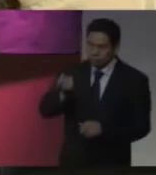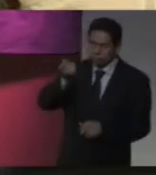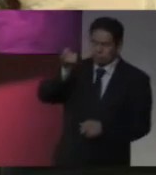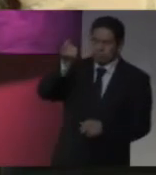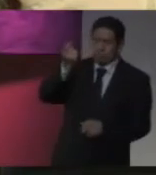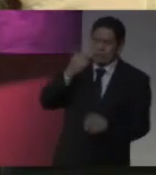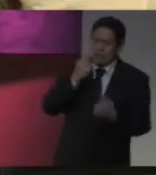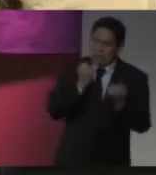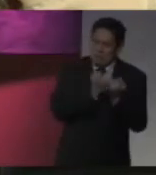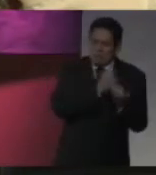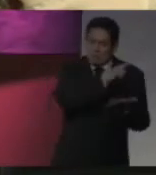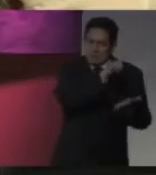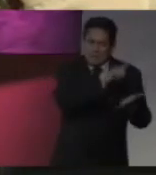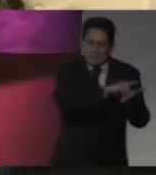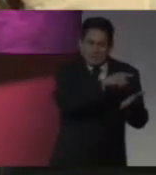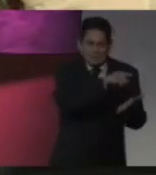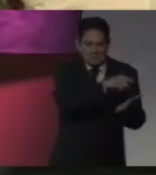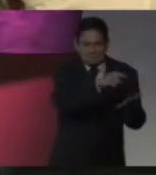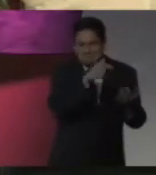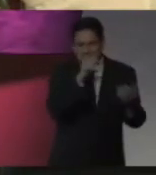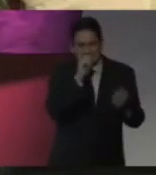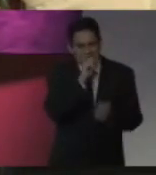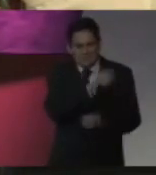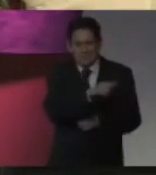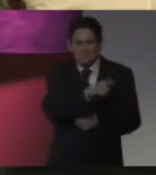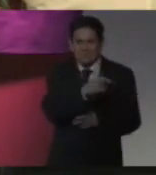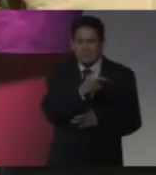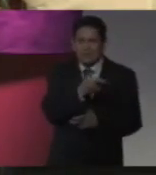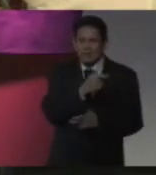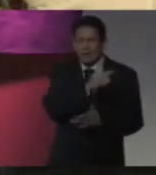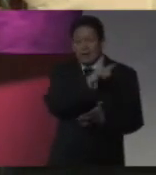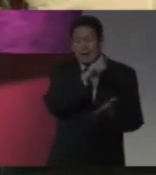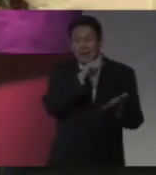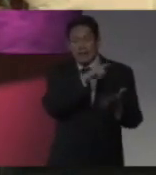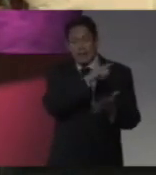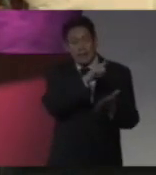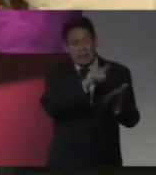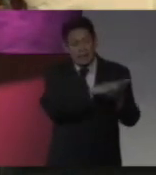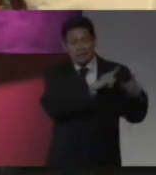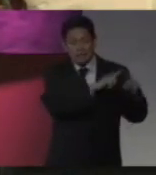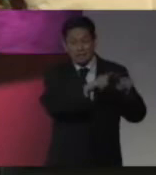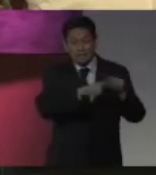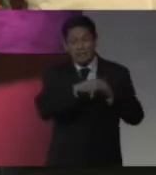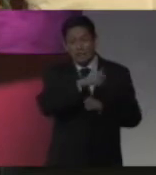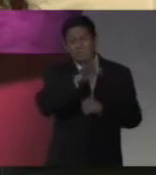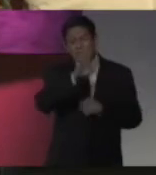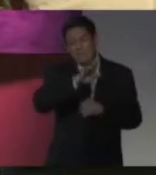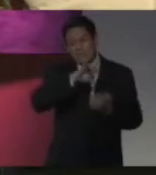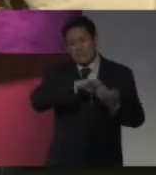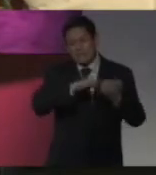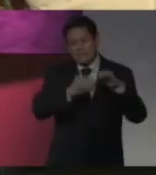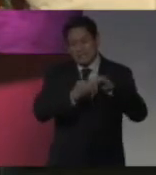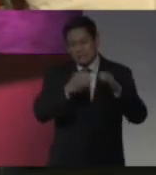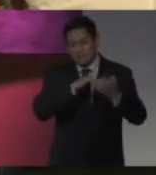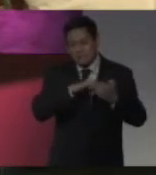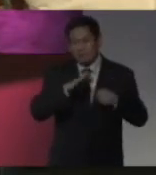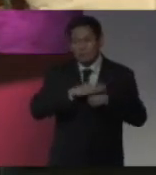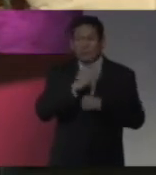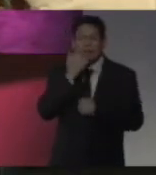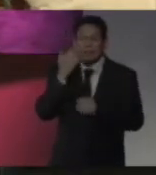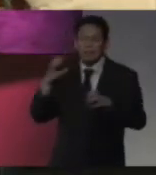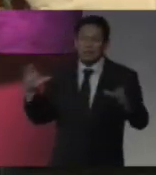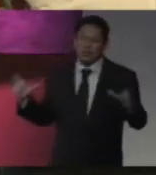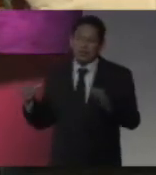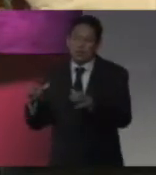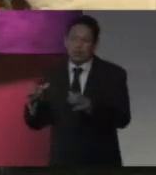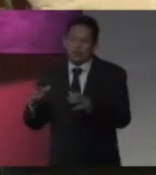legal ni se diga, ¿verdad? Ese es el peor enemigo de lo colectivo, yo diría.